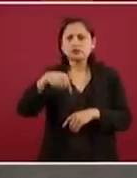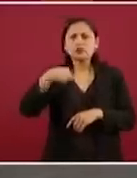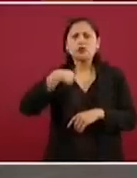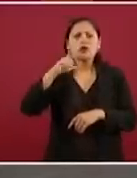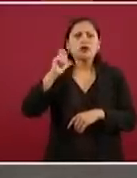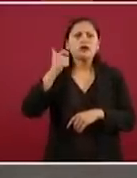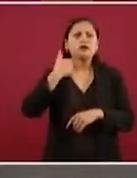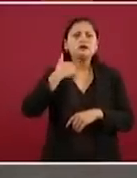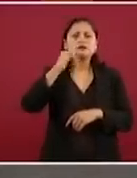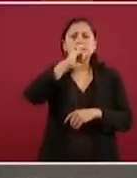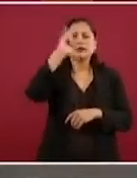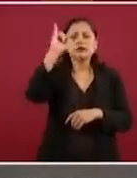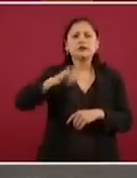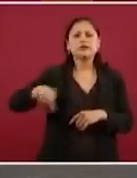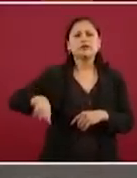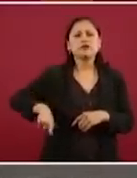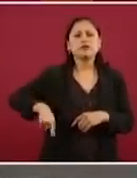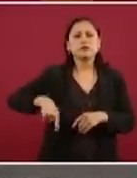de México,